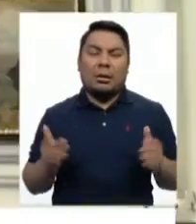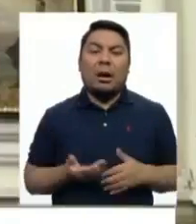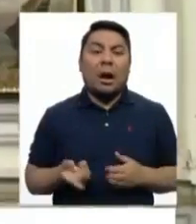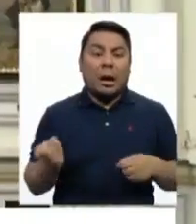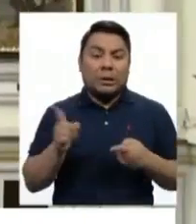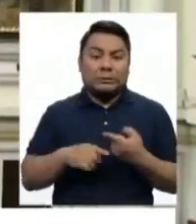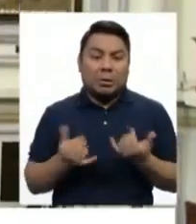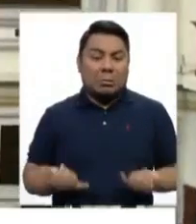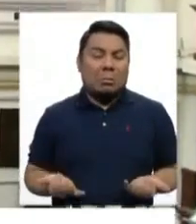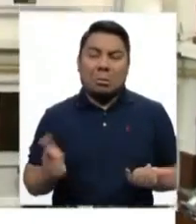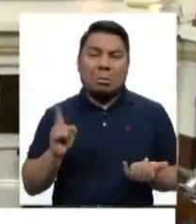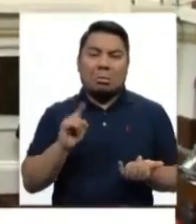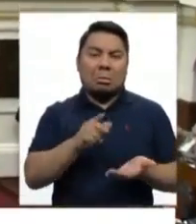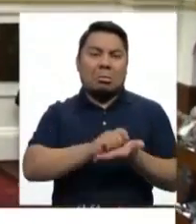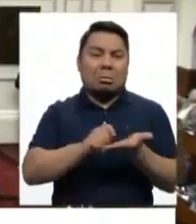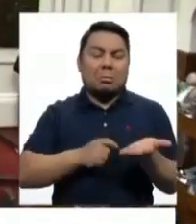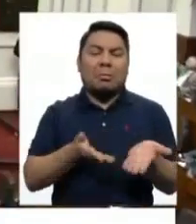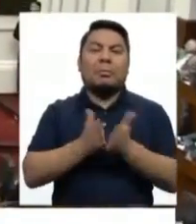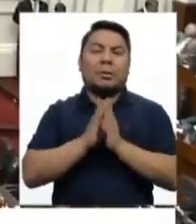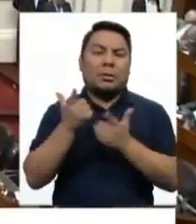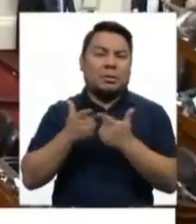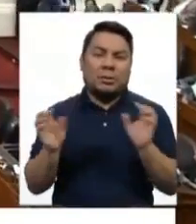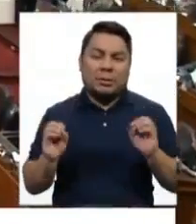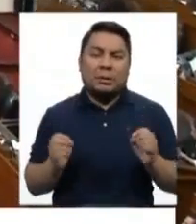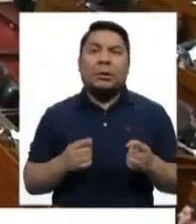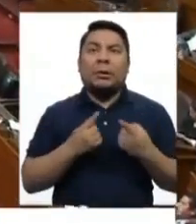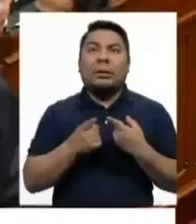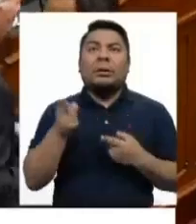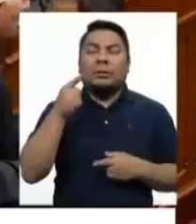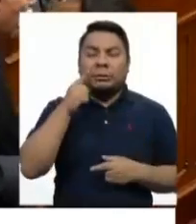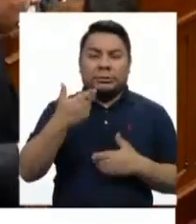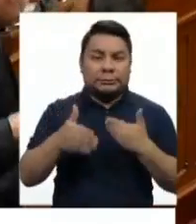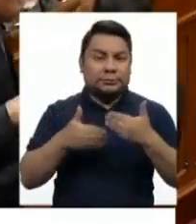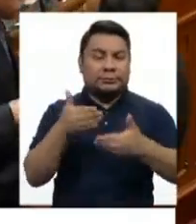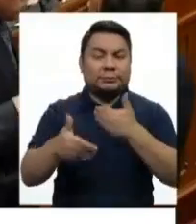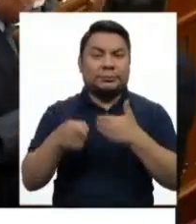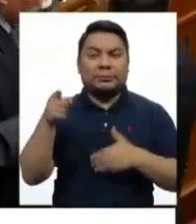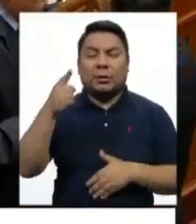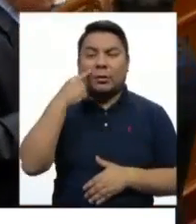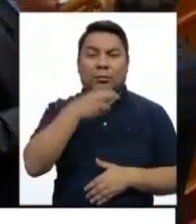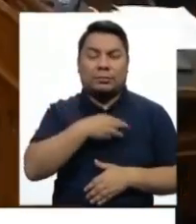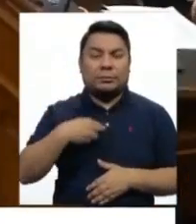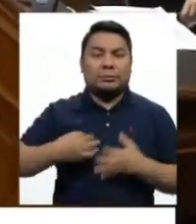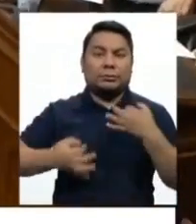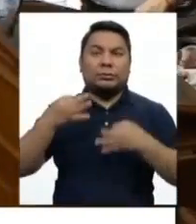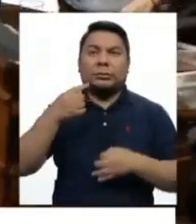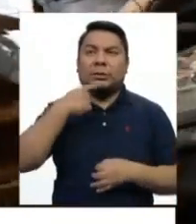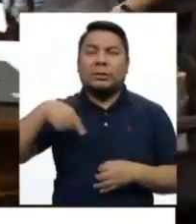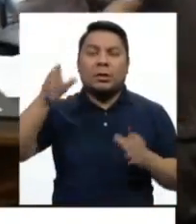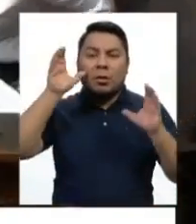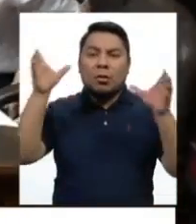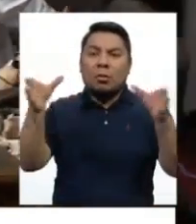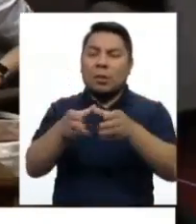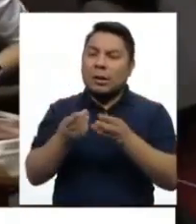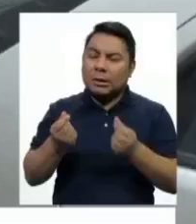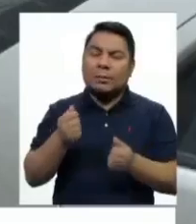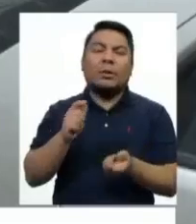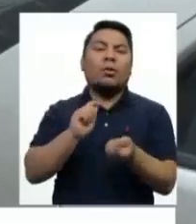respecto. A pocas semanas de que concluya la legislatura, Ceballos habló sobre el rol del Congreso en la reforma de